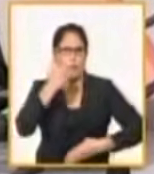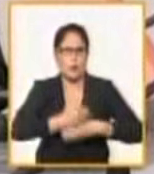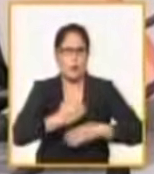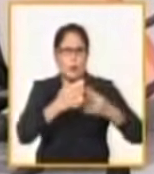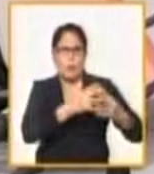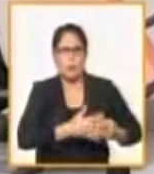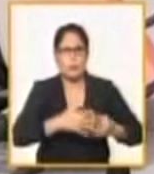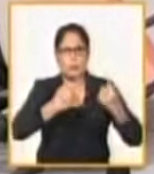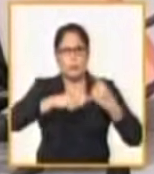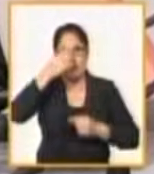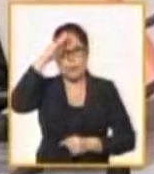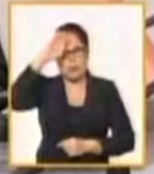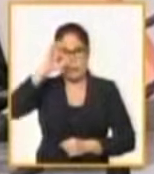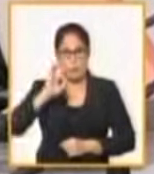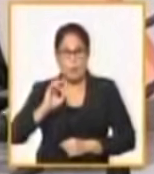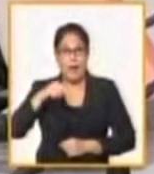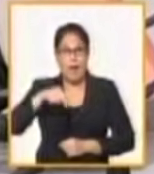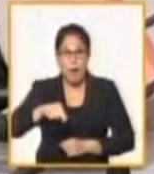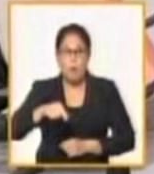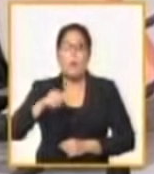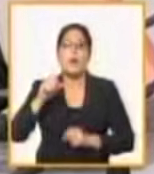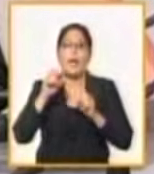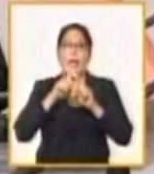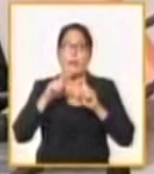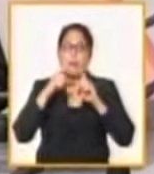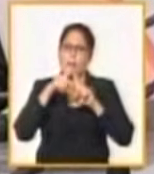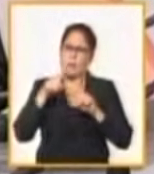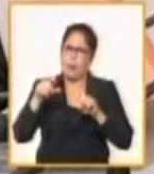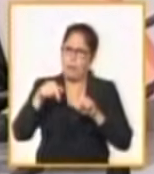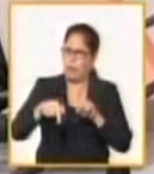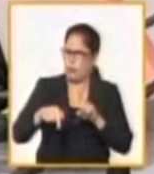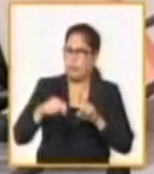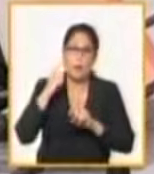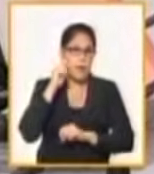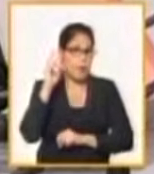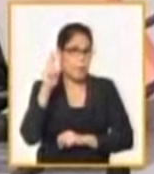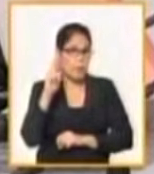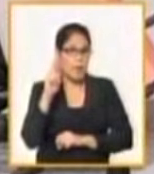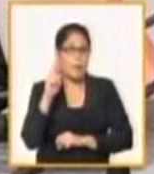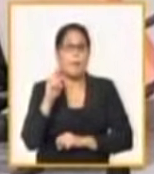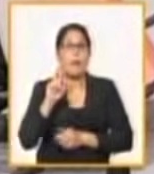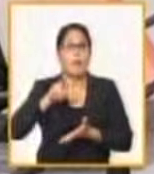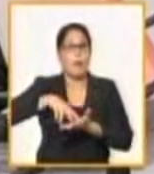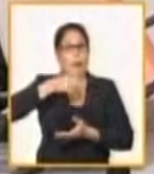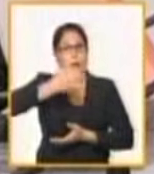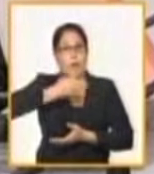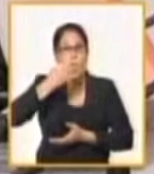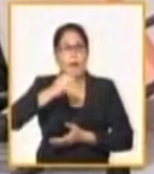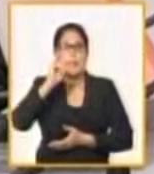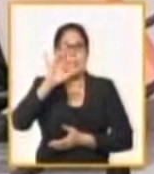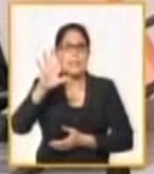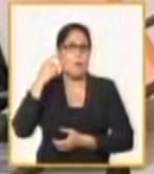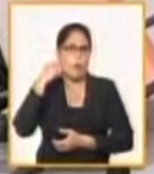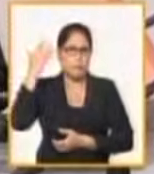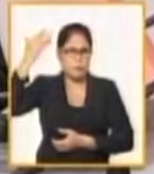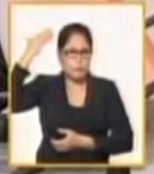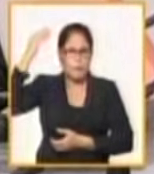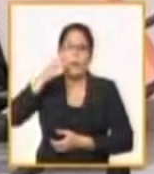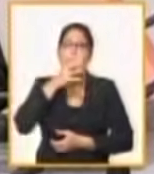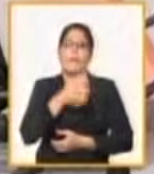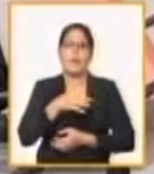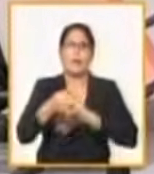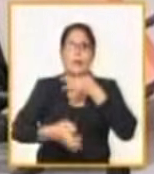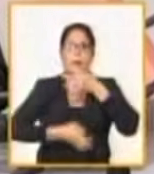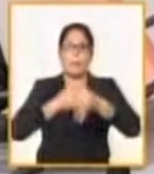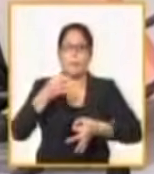estadounidense contra Cuba. Entremos entonces en el tema de esta tarde. Recordemos, palabra a los intelectuales hace 65 años y la impronta de Fidel